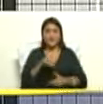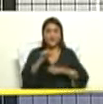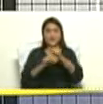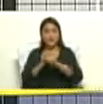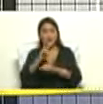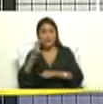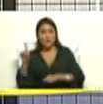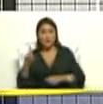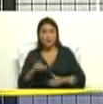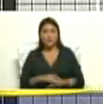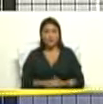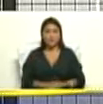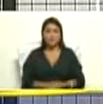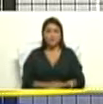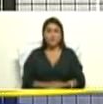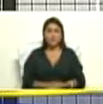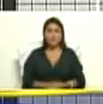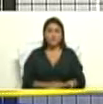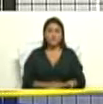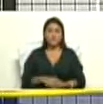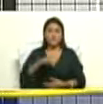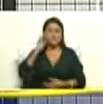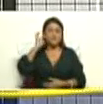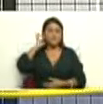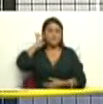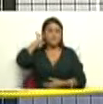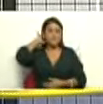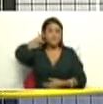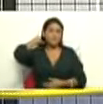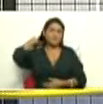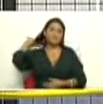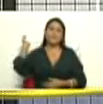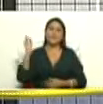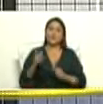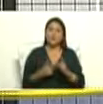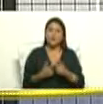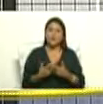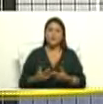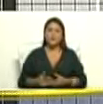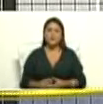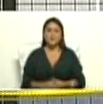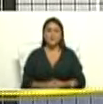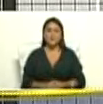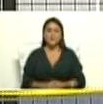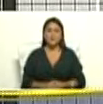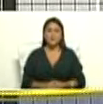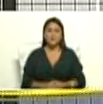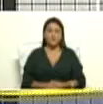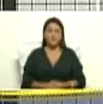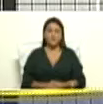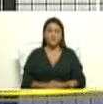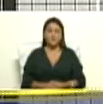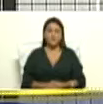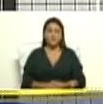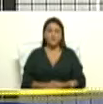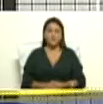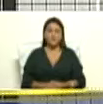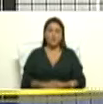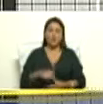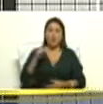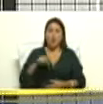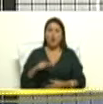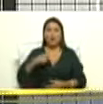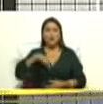XX resurrección de Bolívar Así que el camino que hoy estamos